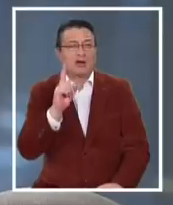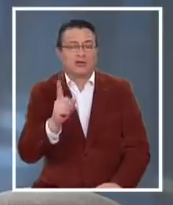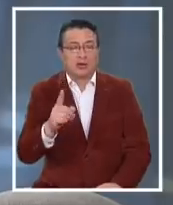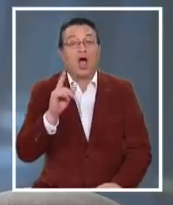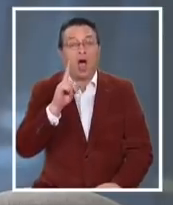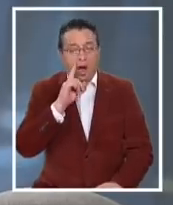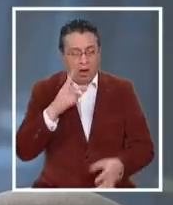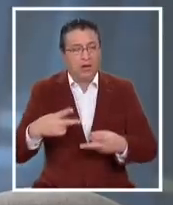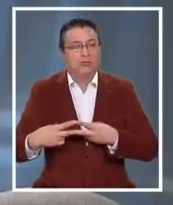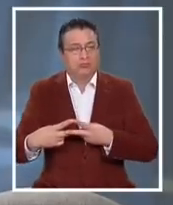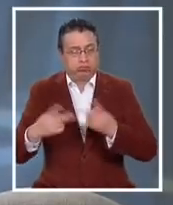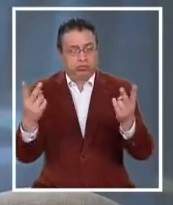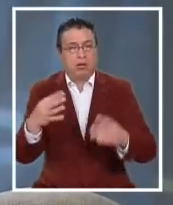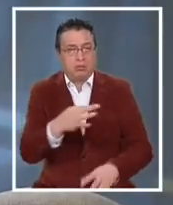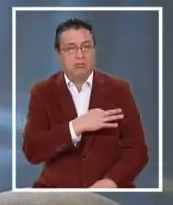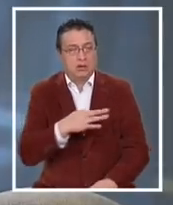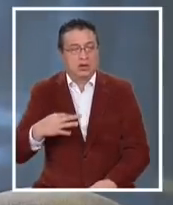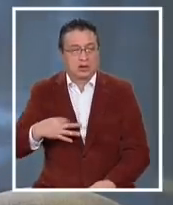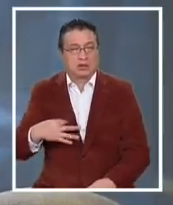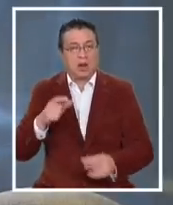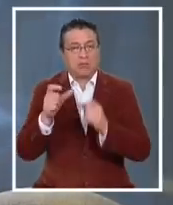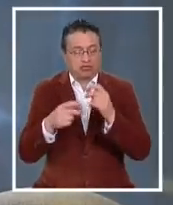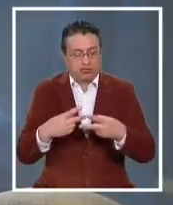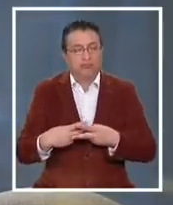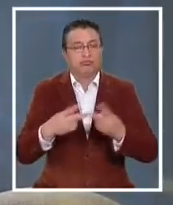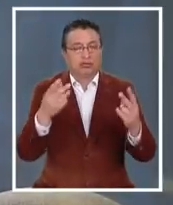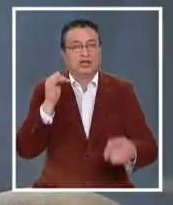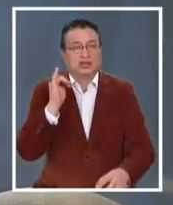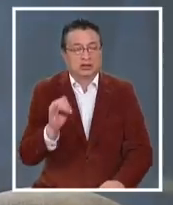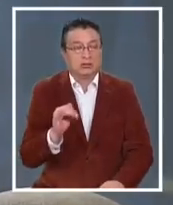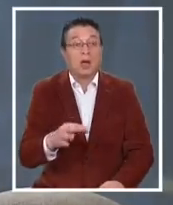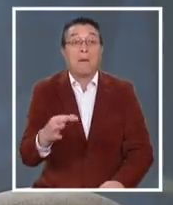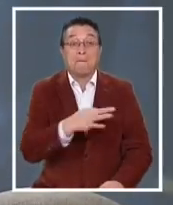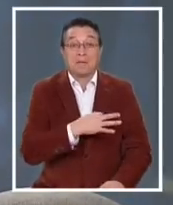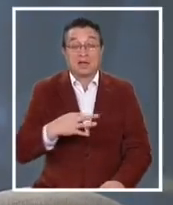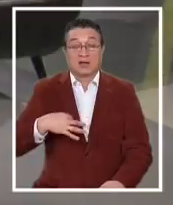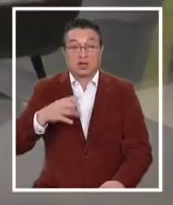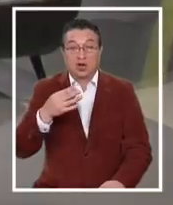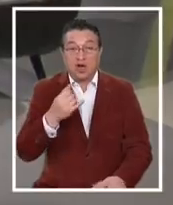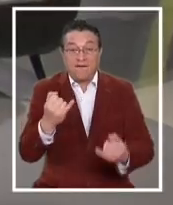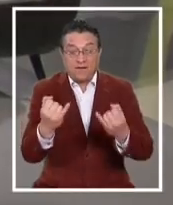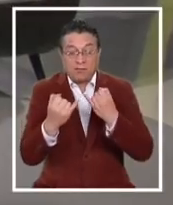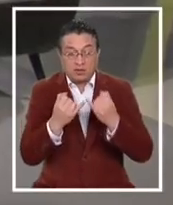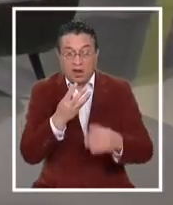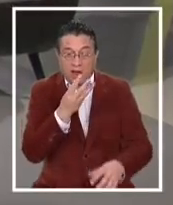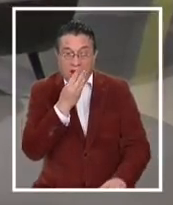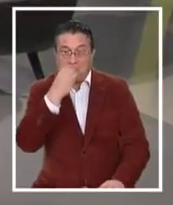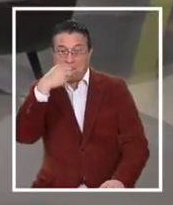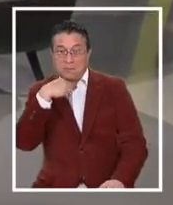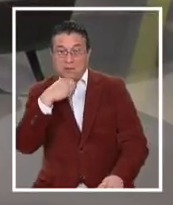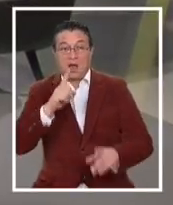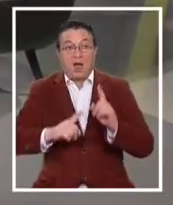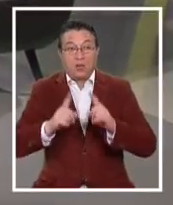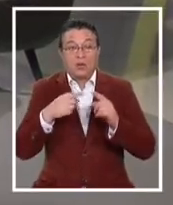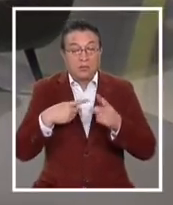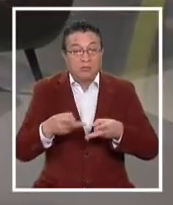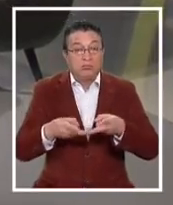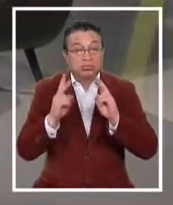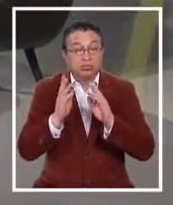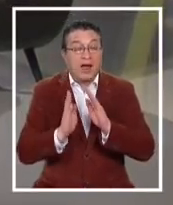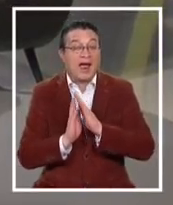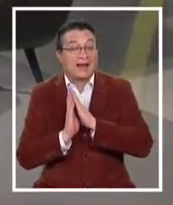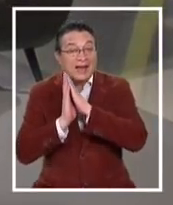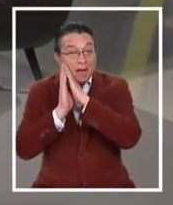sale, digamos, del ministerio hacia las personas, digamos. ¿El ministerio no se está reservando datos respecto de la disponibilidad de camas